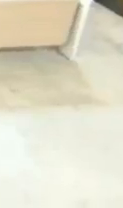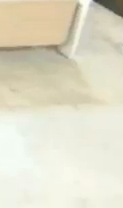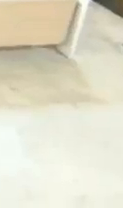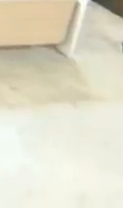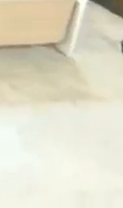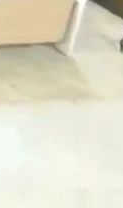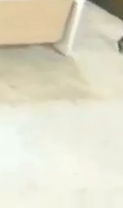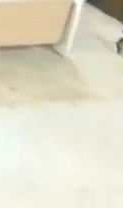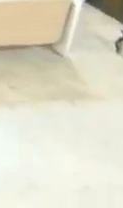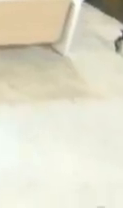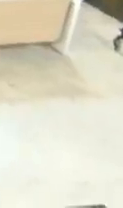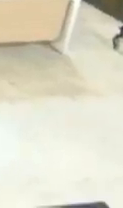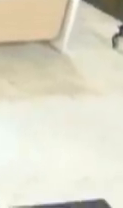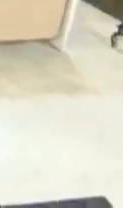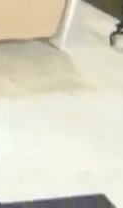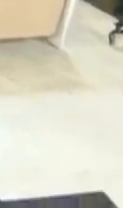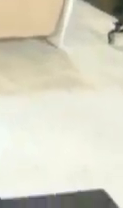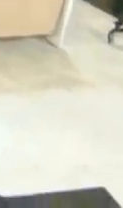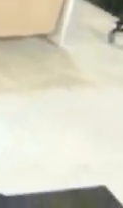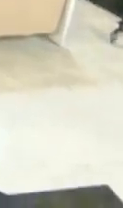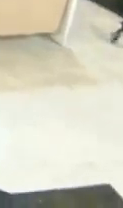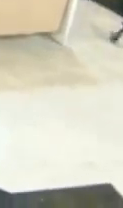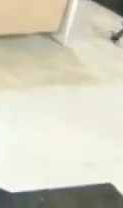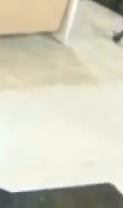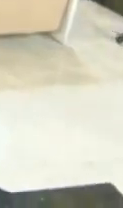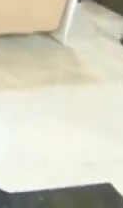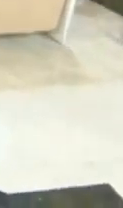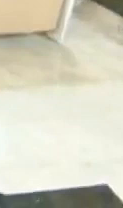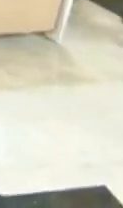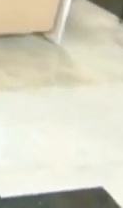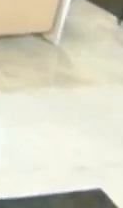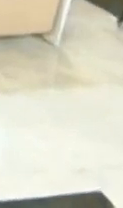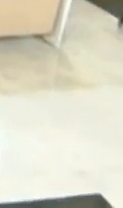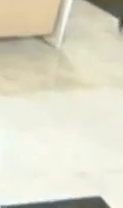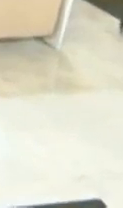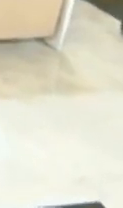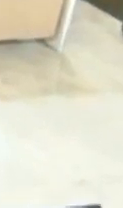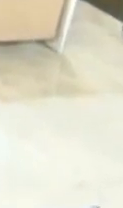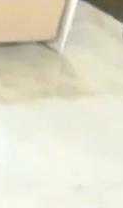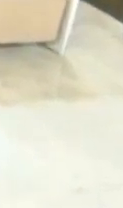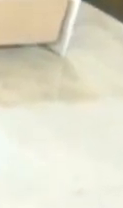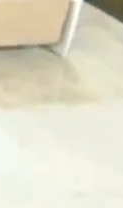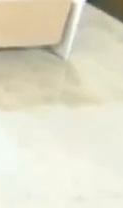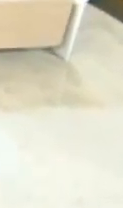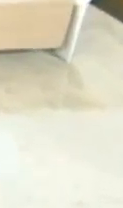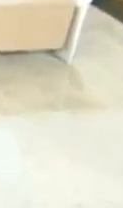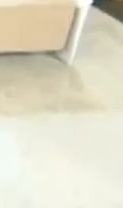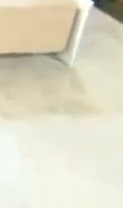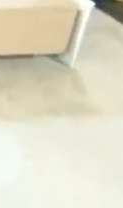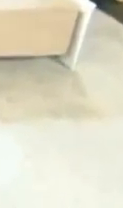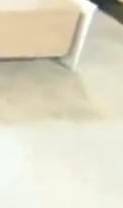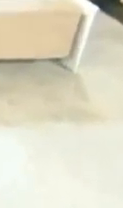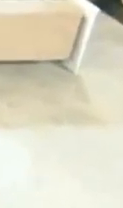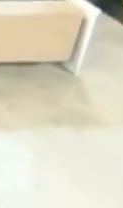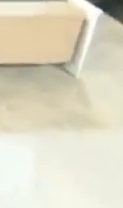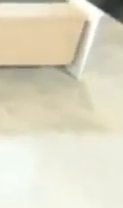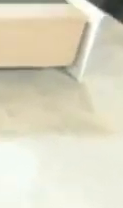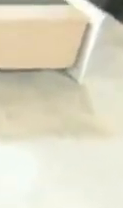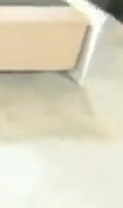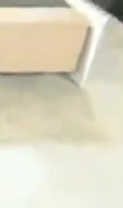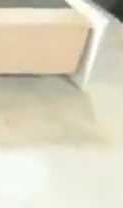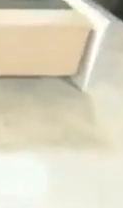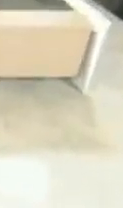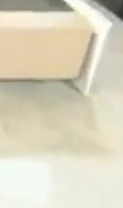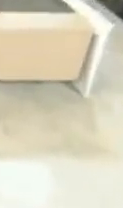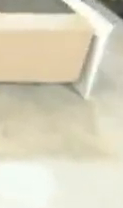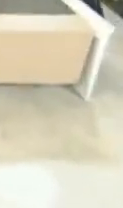estas alianzas diplomáticas y estas alianzas comerciales? Allí tienen la imagen justamente del compromiso